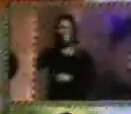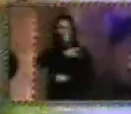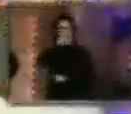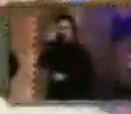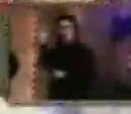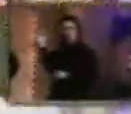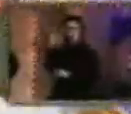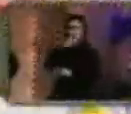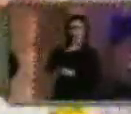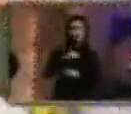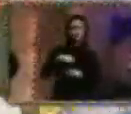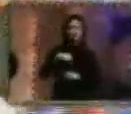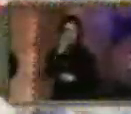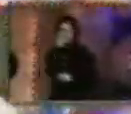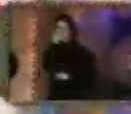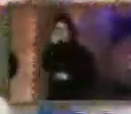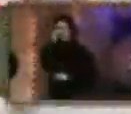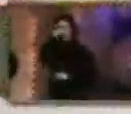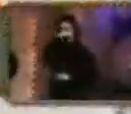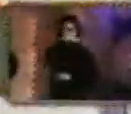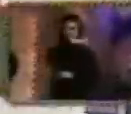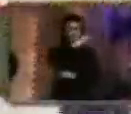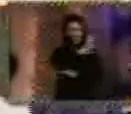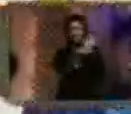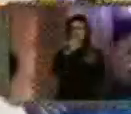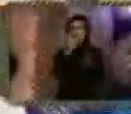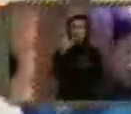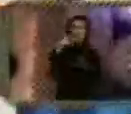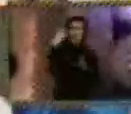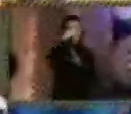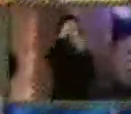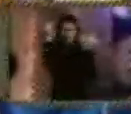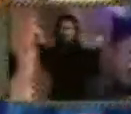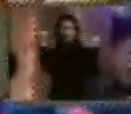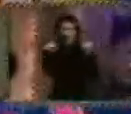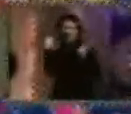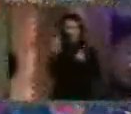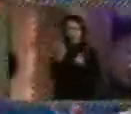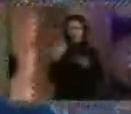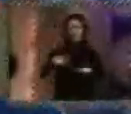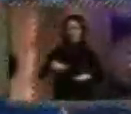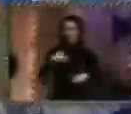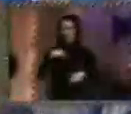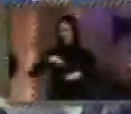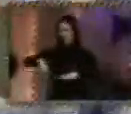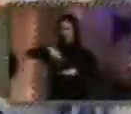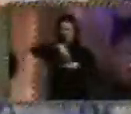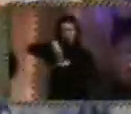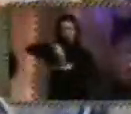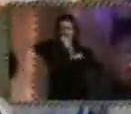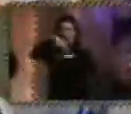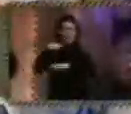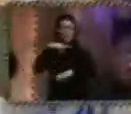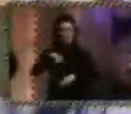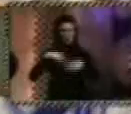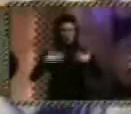bofetón. Me emborraché cuando con inconsciencia en el Jumbo me encontré. Todo el nuevo pelota y